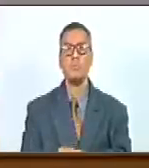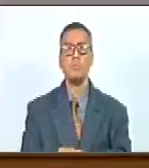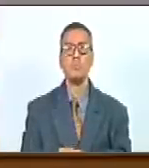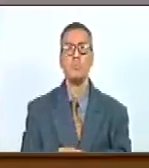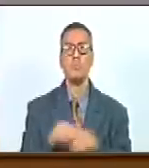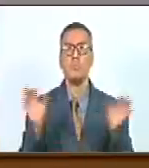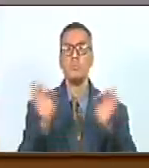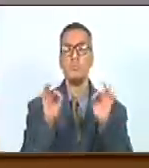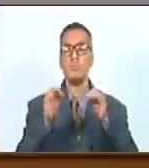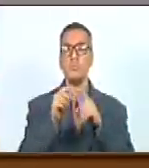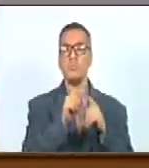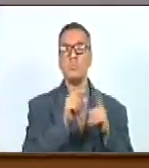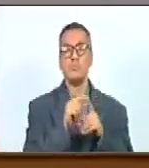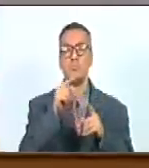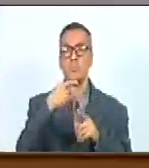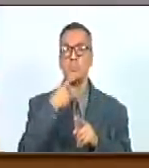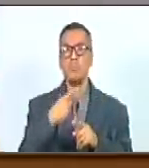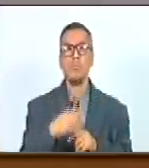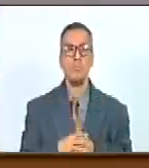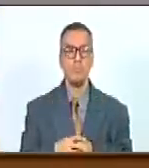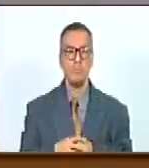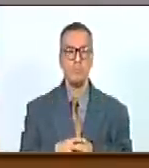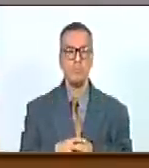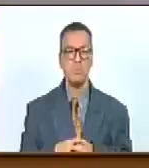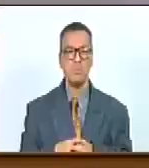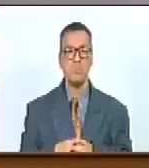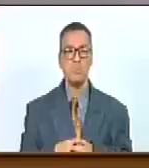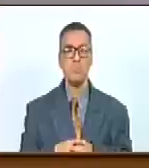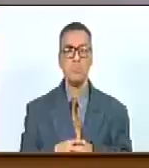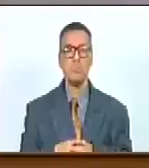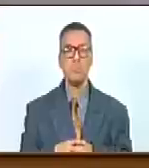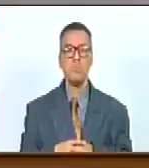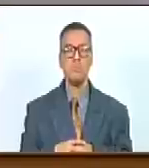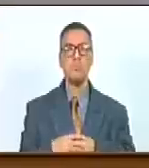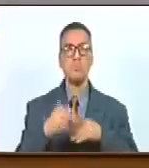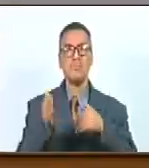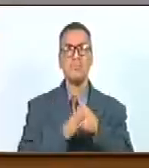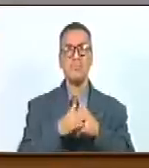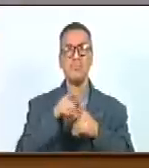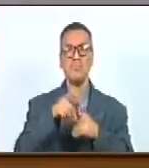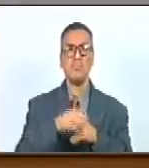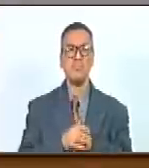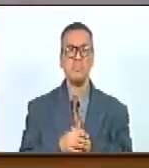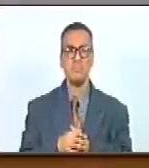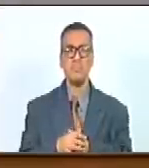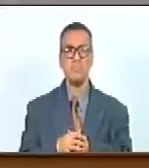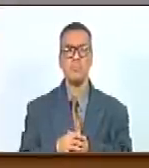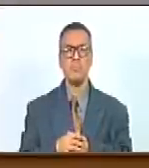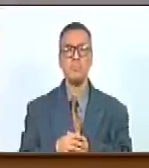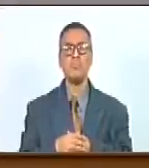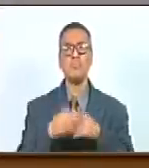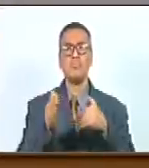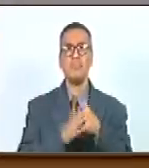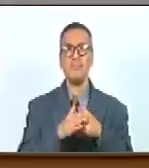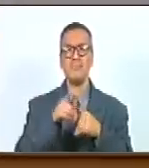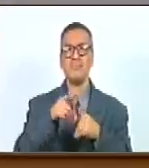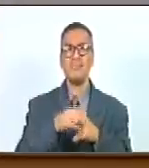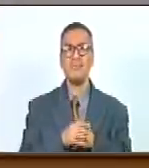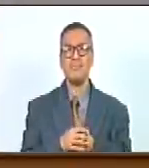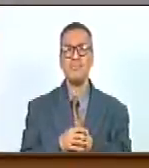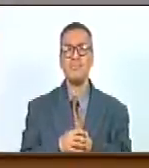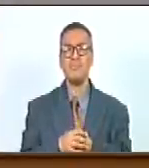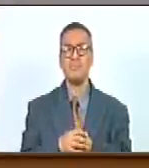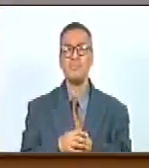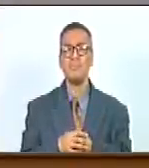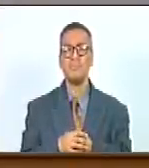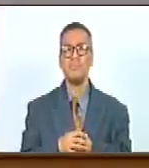Nadie más anotado en el derecho de palabra. Se va a cerrar. Se cierra.